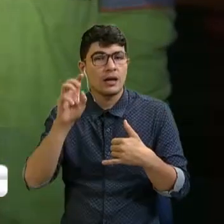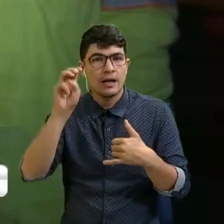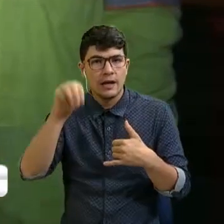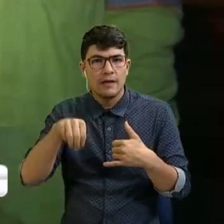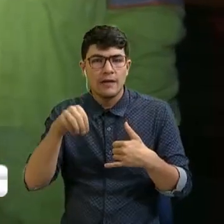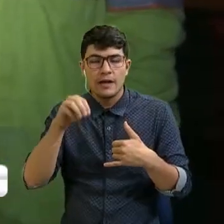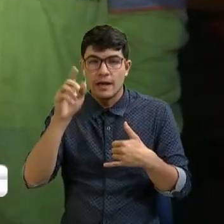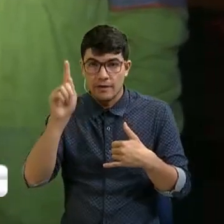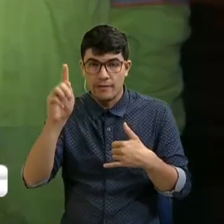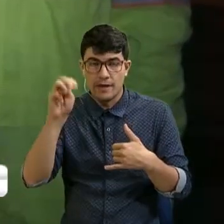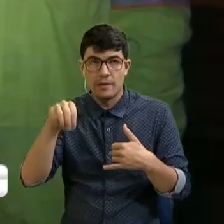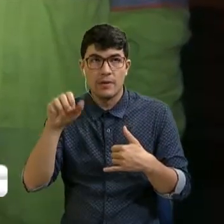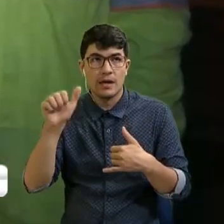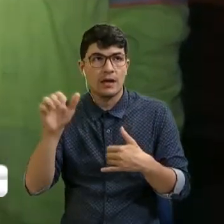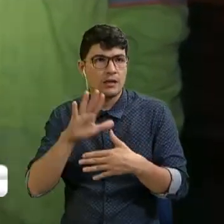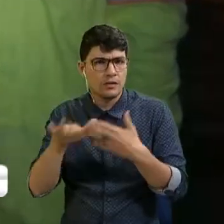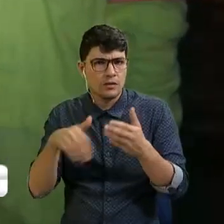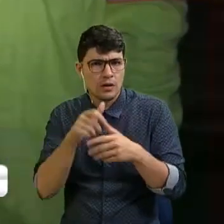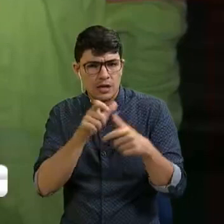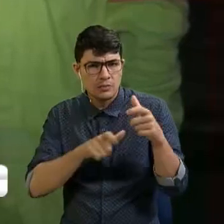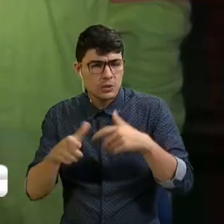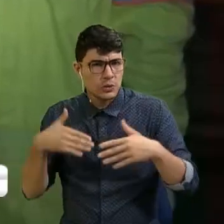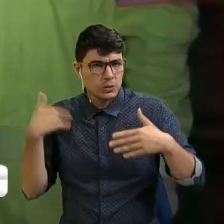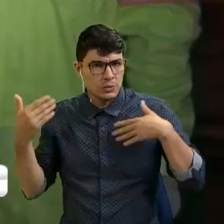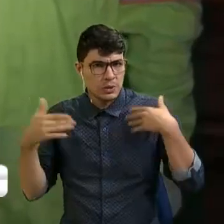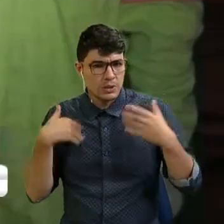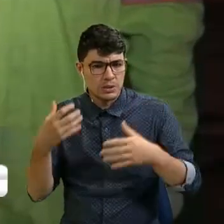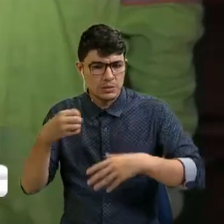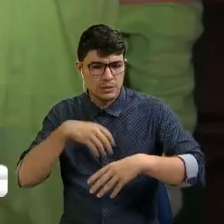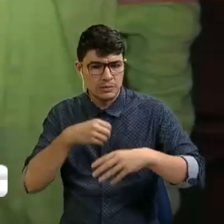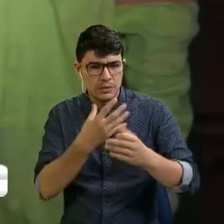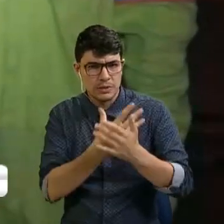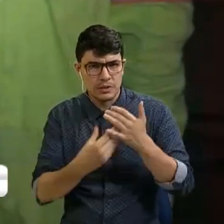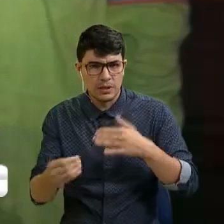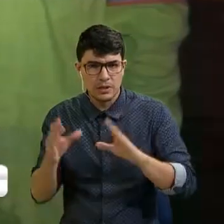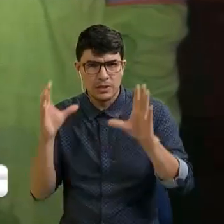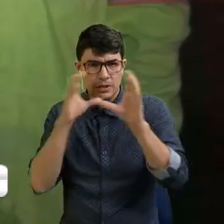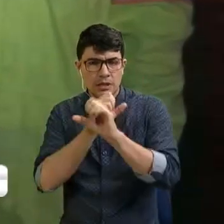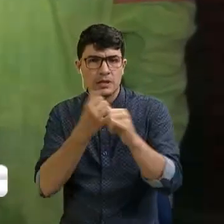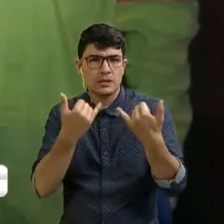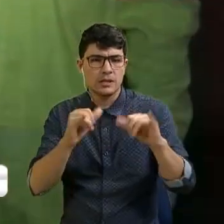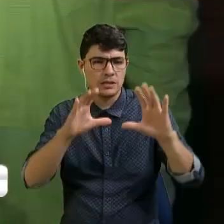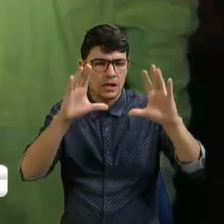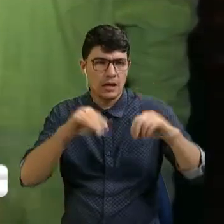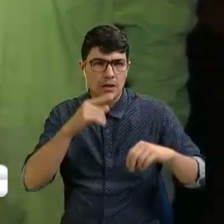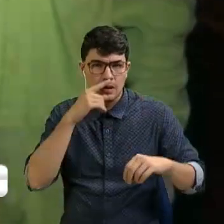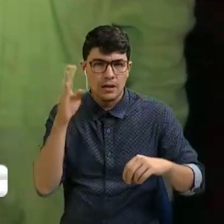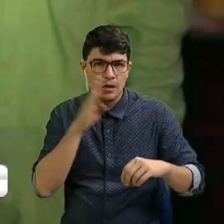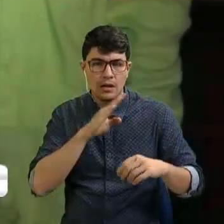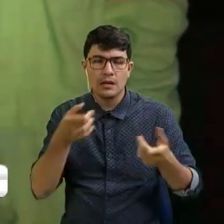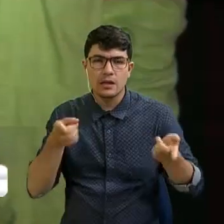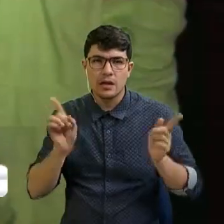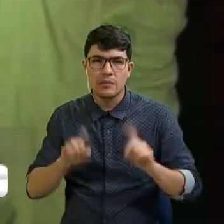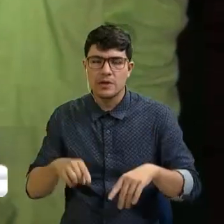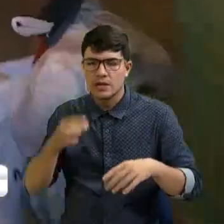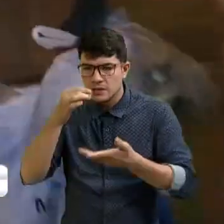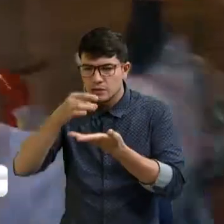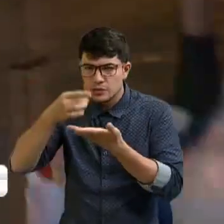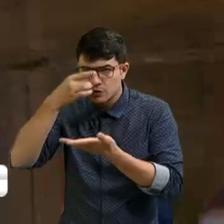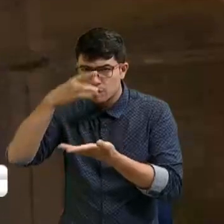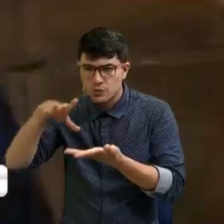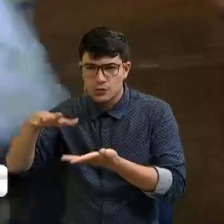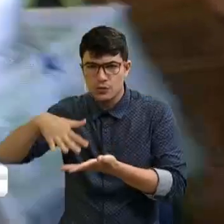la gente está feliz saca la basura en las noches y ya se acabaron los malos olores los chulos y la de sijena en todo el sector